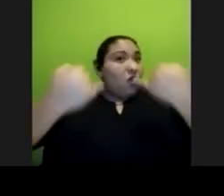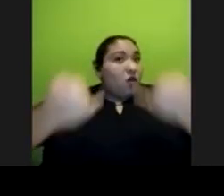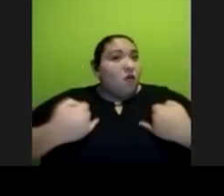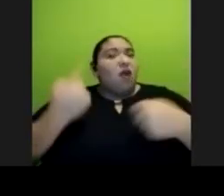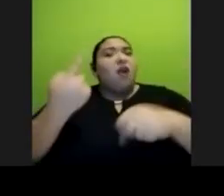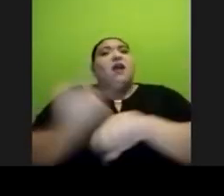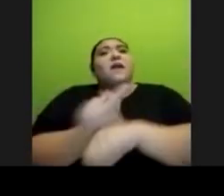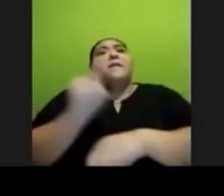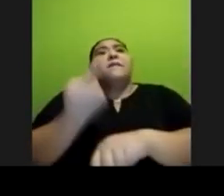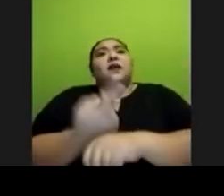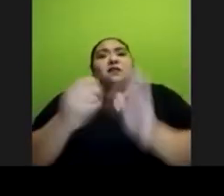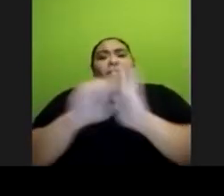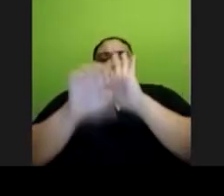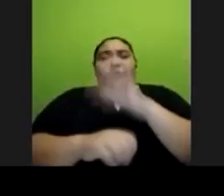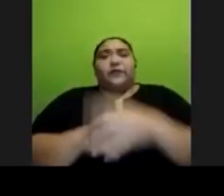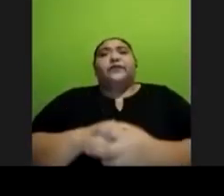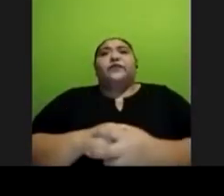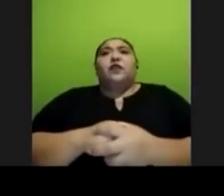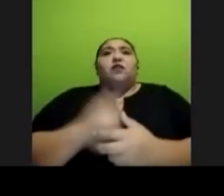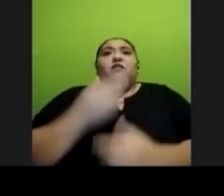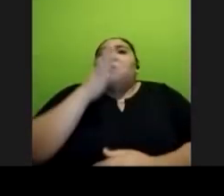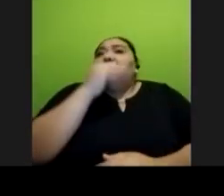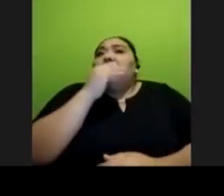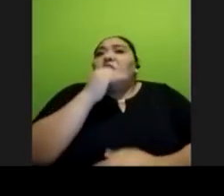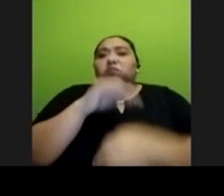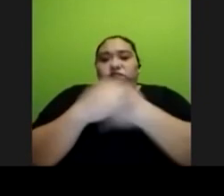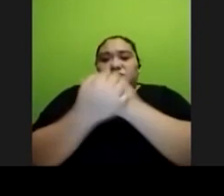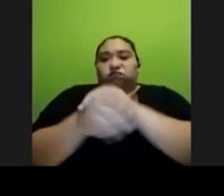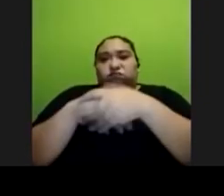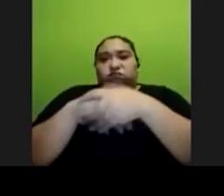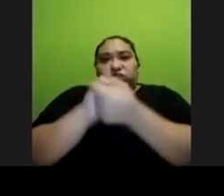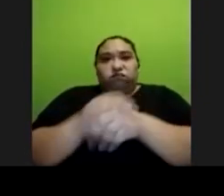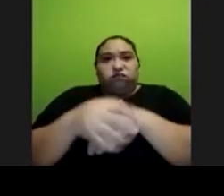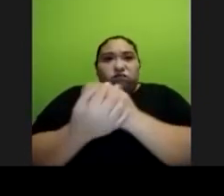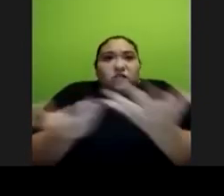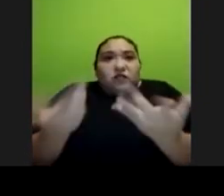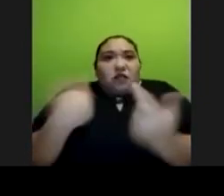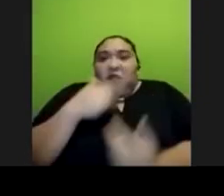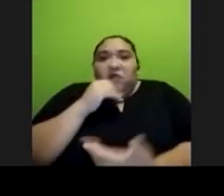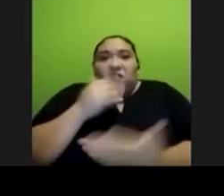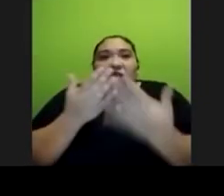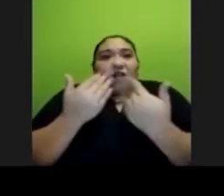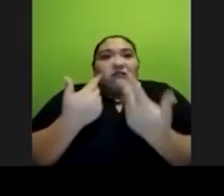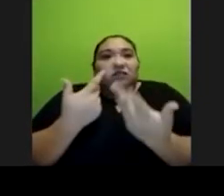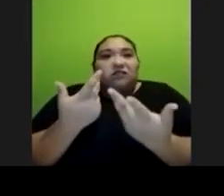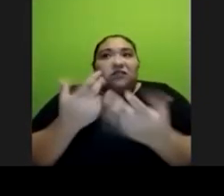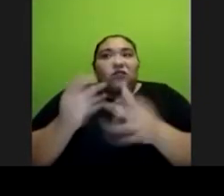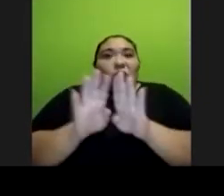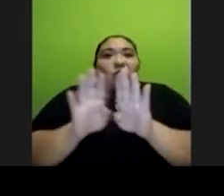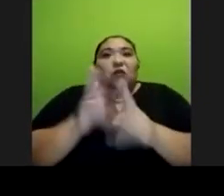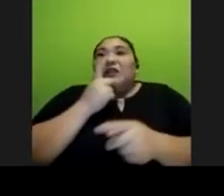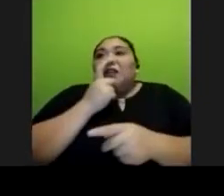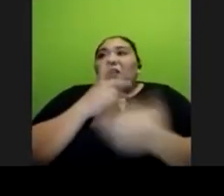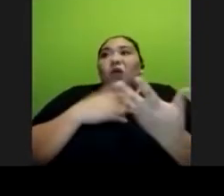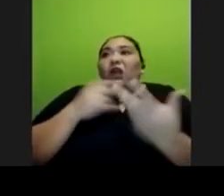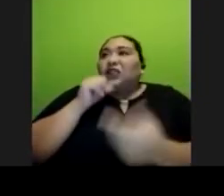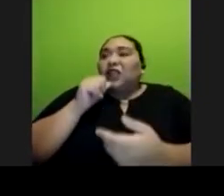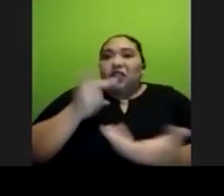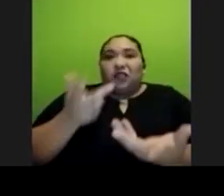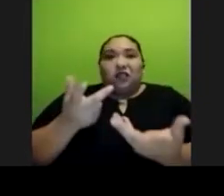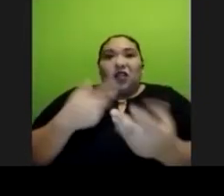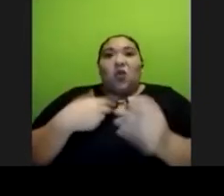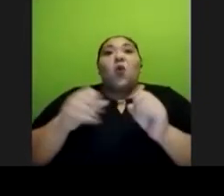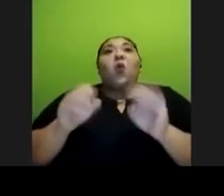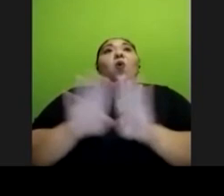manos? ¿Qué pasa si están viviendo en una situación de hacinamiento, donde no pueden